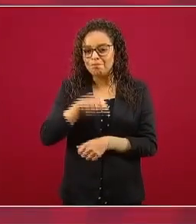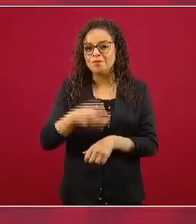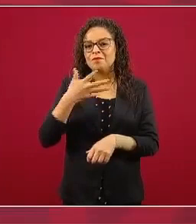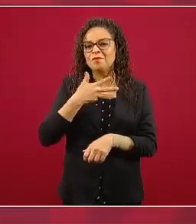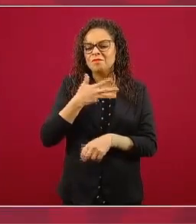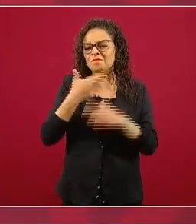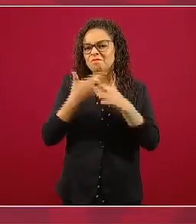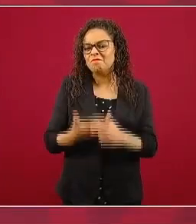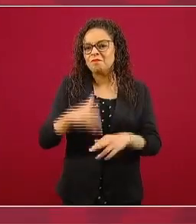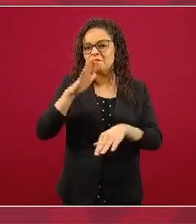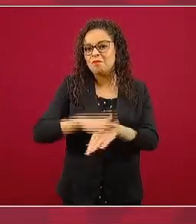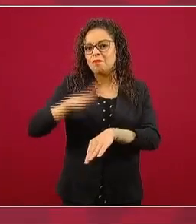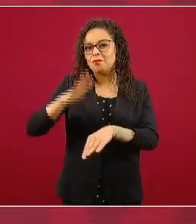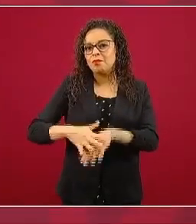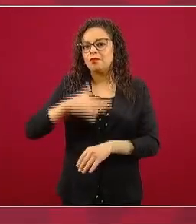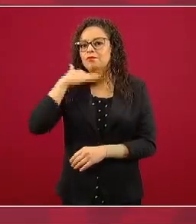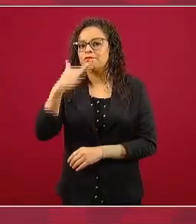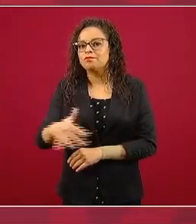en ese periodo.